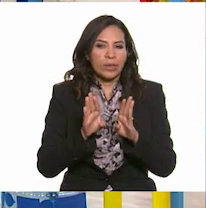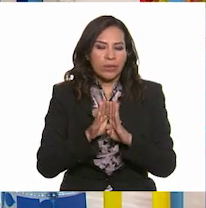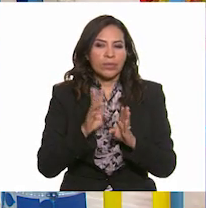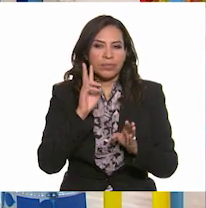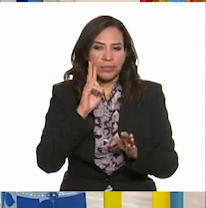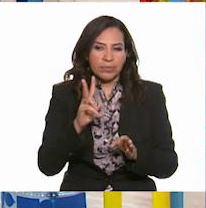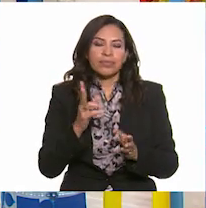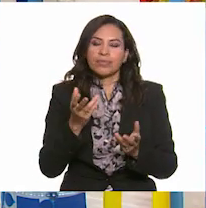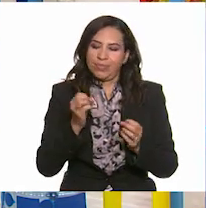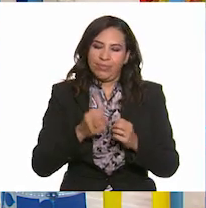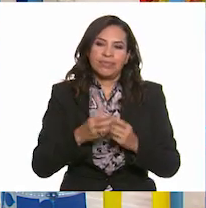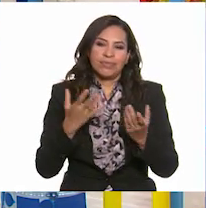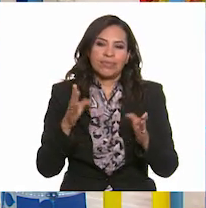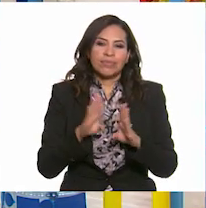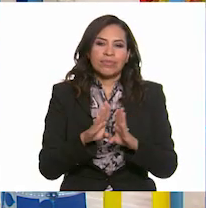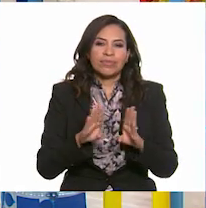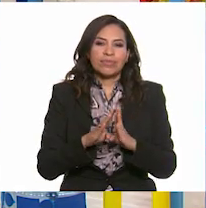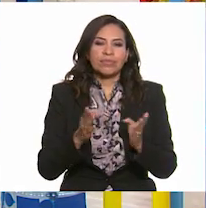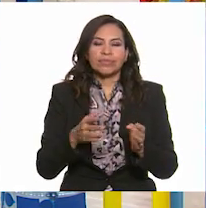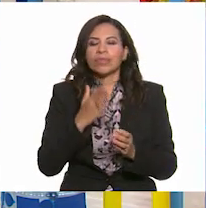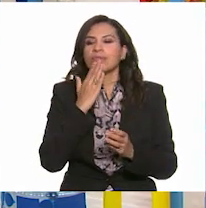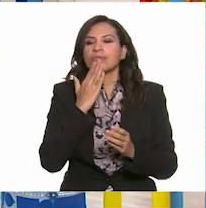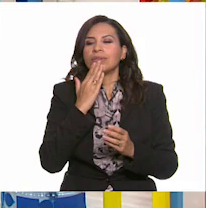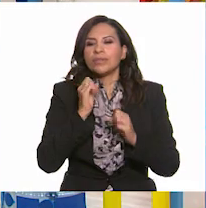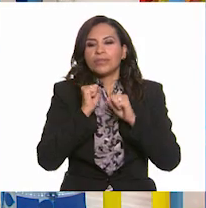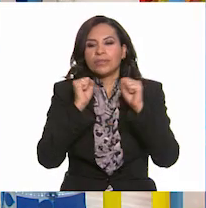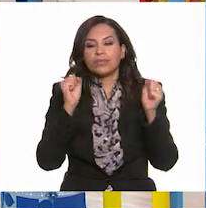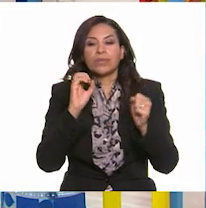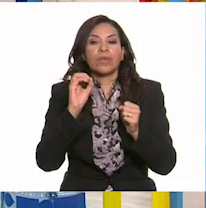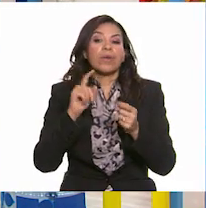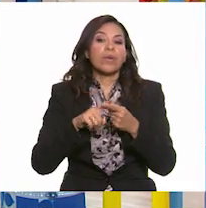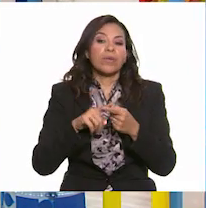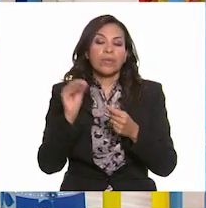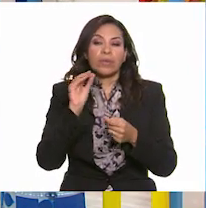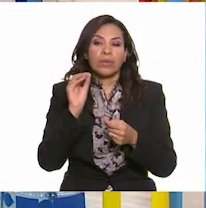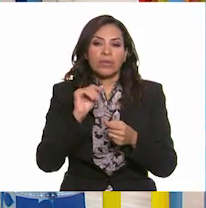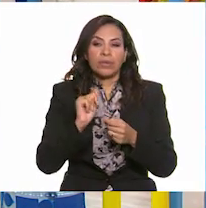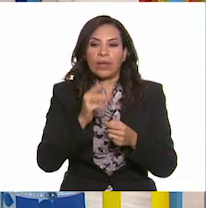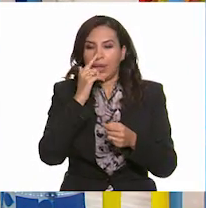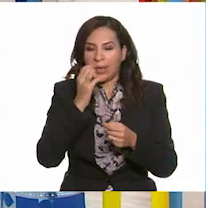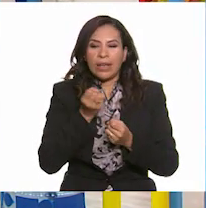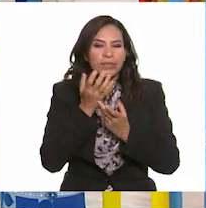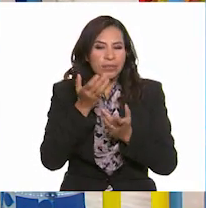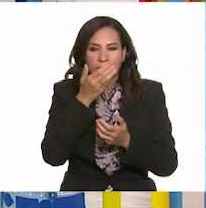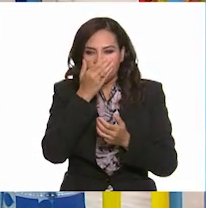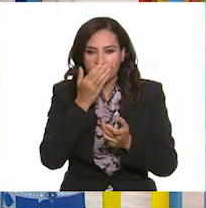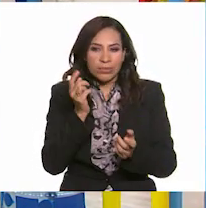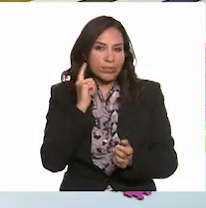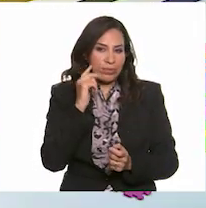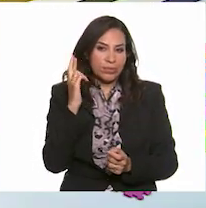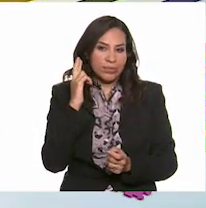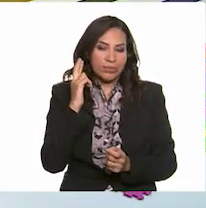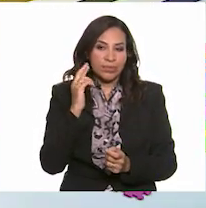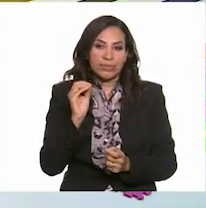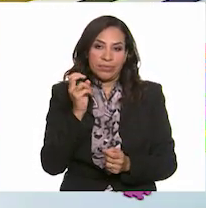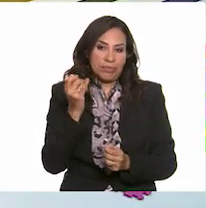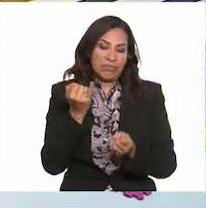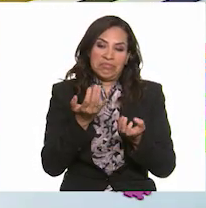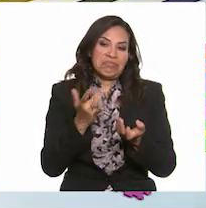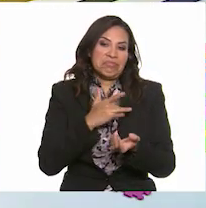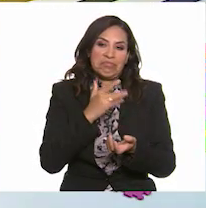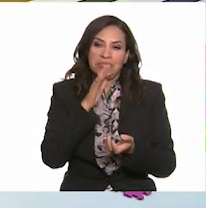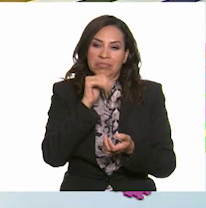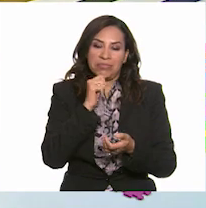sonidos involuntarios. ¡Ay, claro! Como cuando bostezamos. ¡Oh, ya sé! Cuando se nos escapa un estornudo. Así, y es